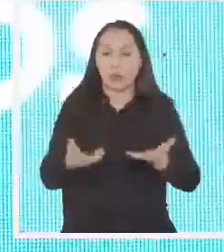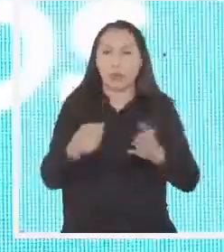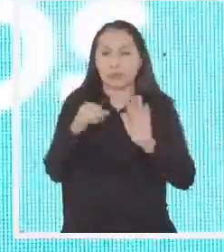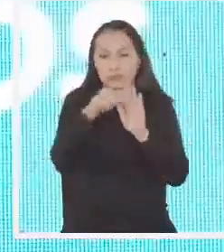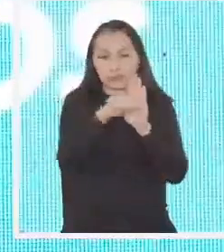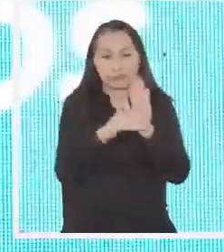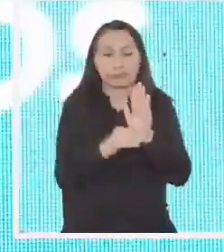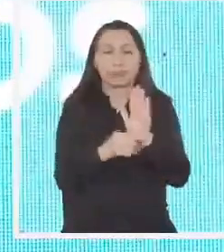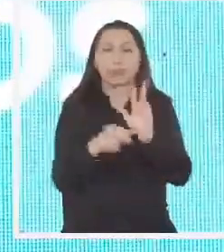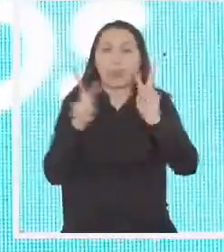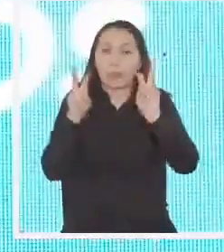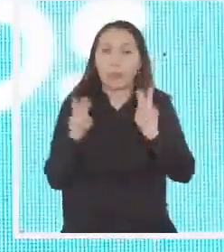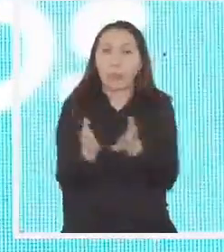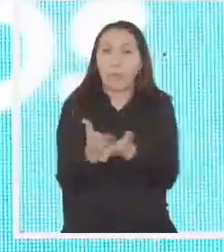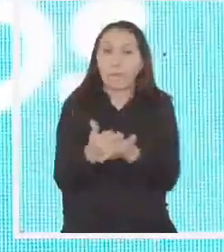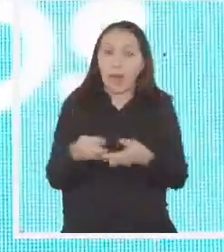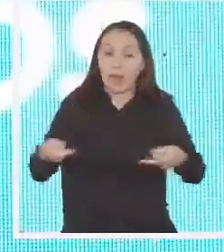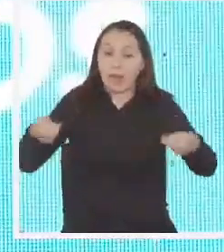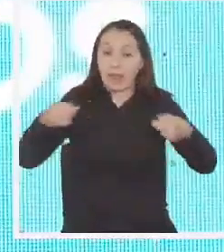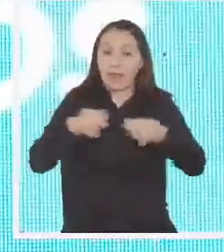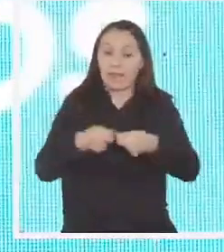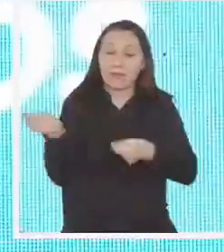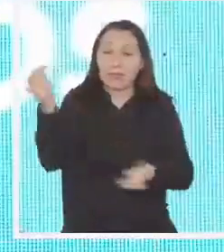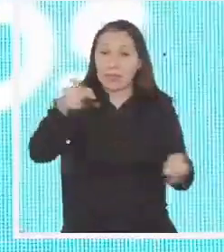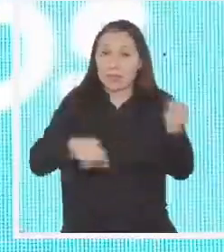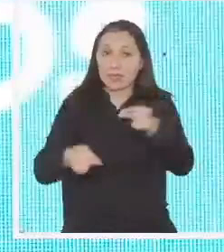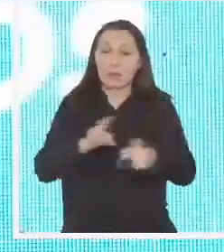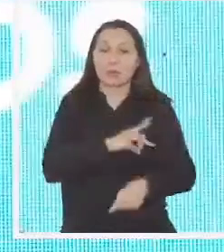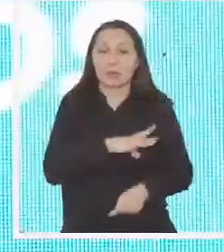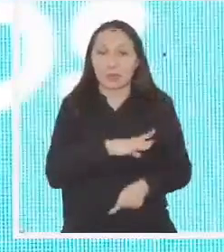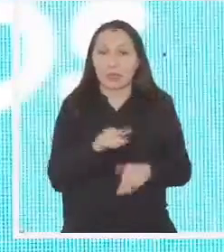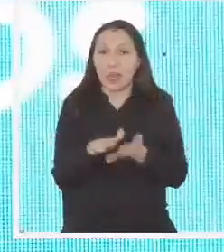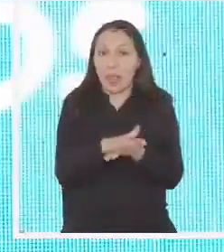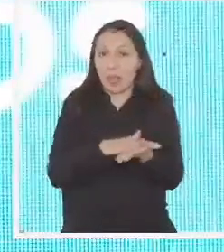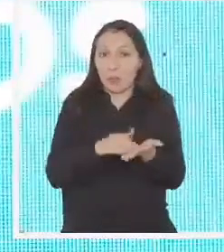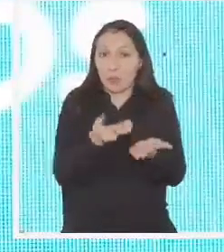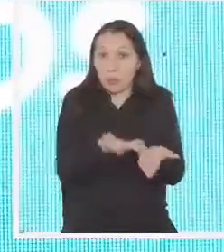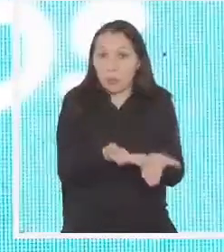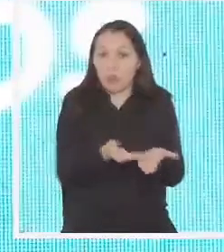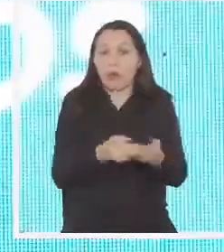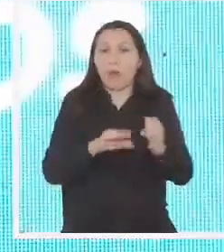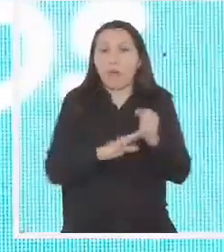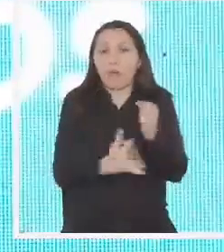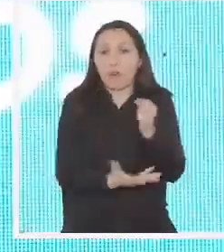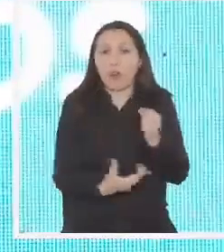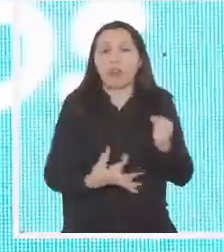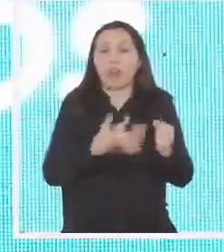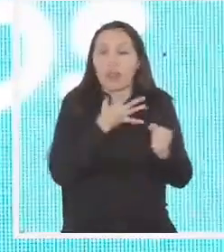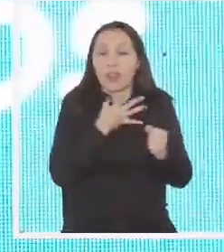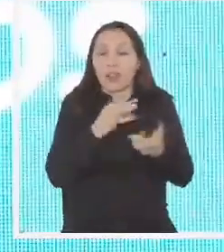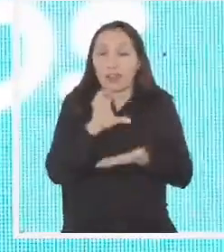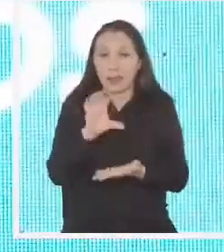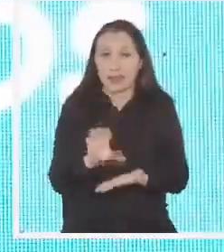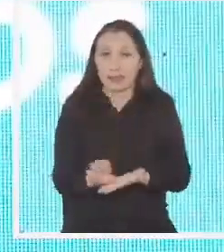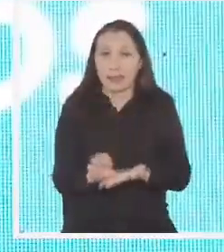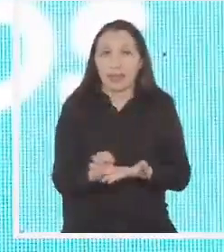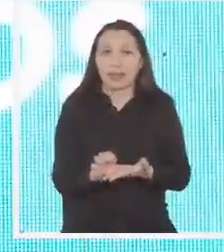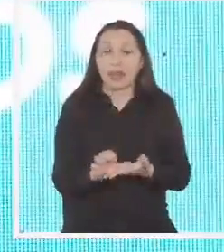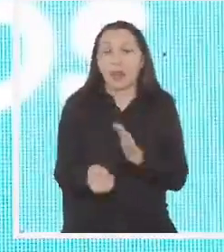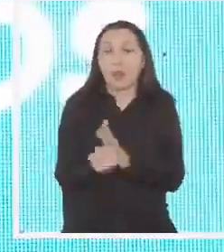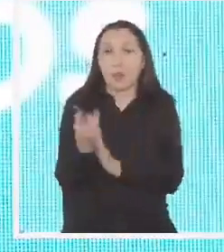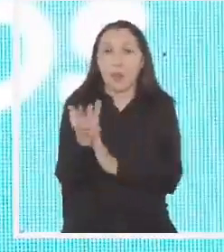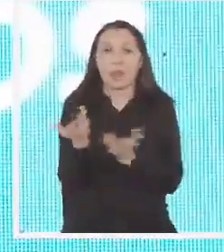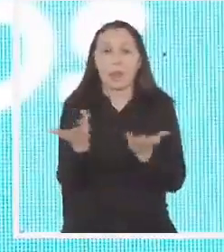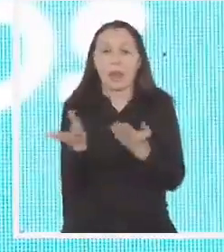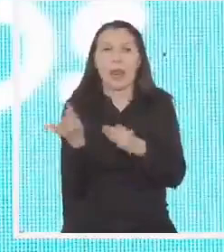serie de medidas en el marco del Plan Invirtamos en Chile. Ejemplo de esto es el Fondo de Garantía Estatal, que creamos